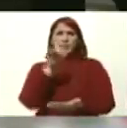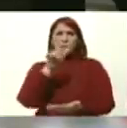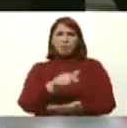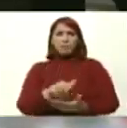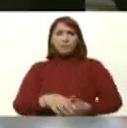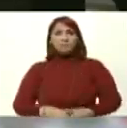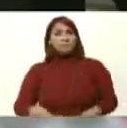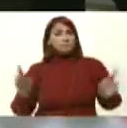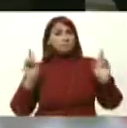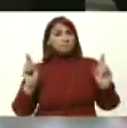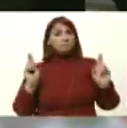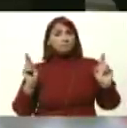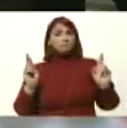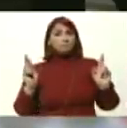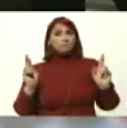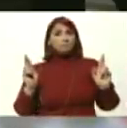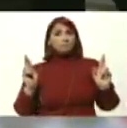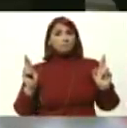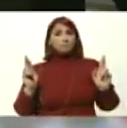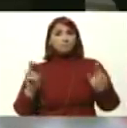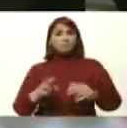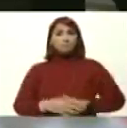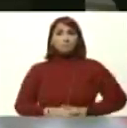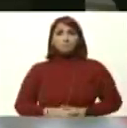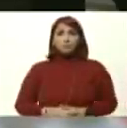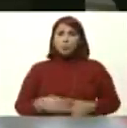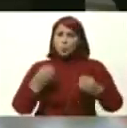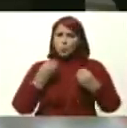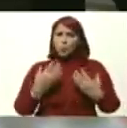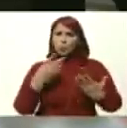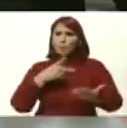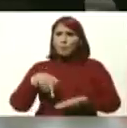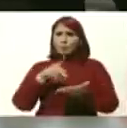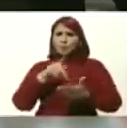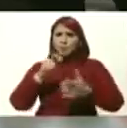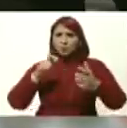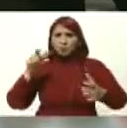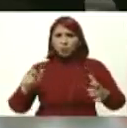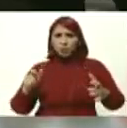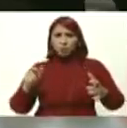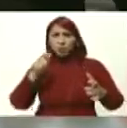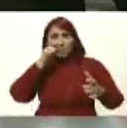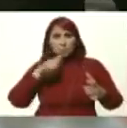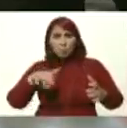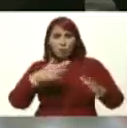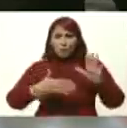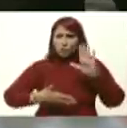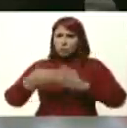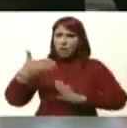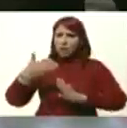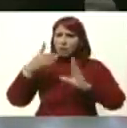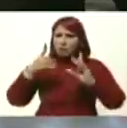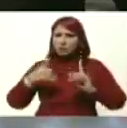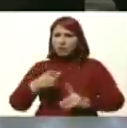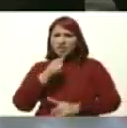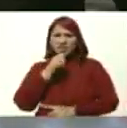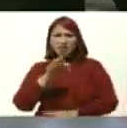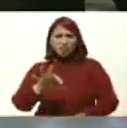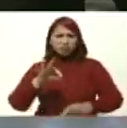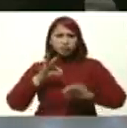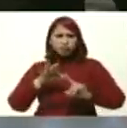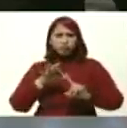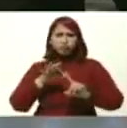ojalá, inshallah, buena participación ciudadana y que el pueblo salga a decidir quién es su alcalde,